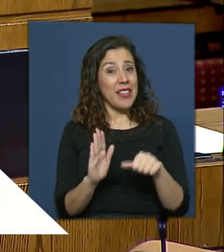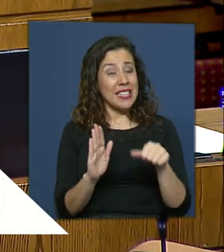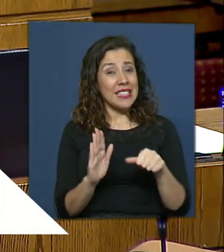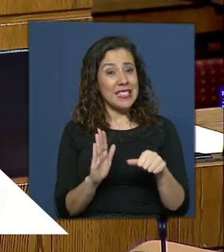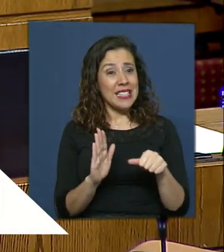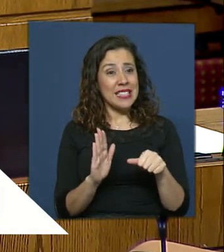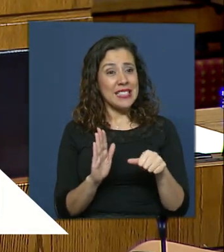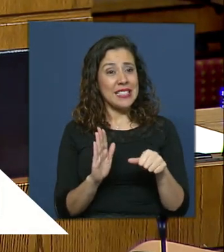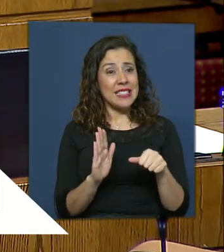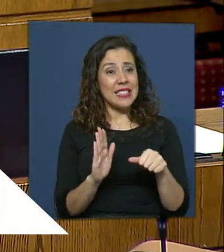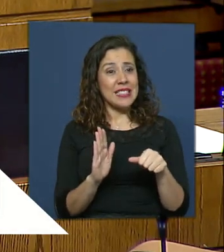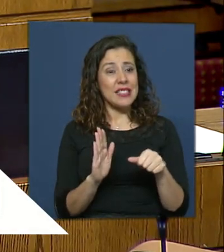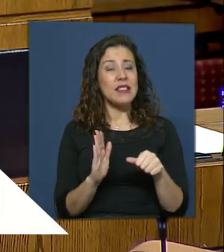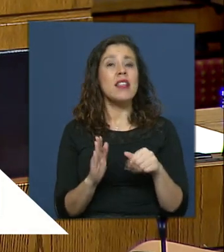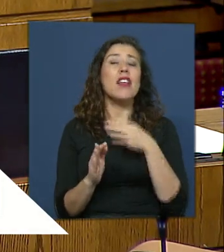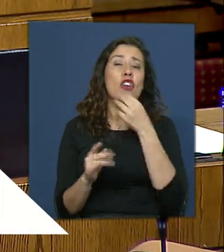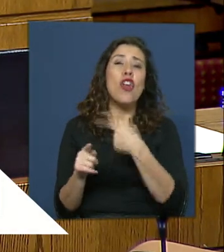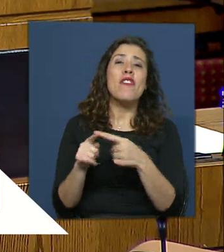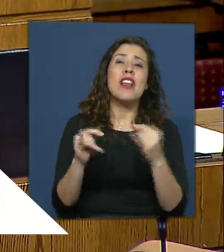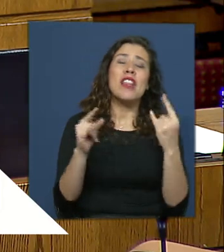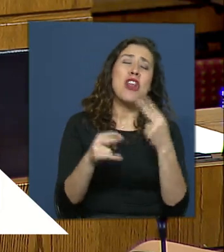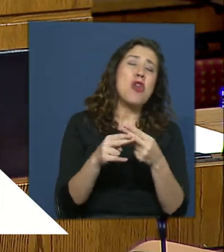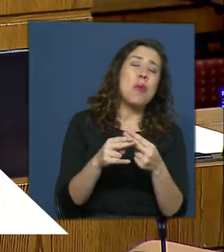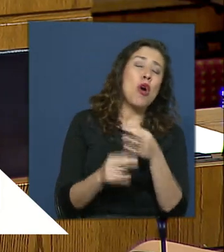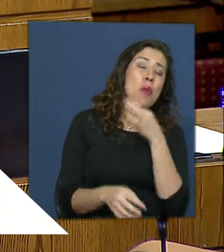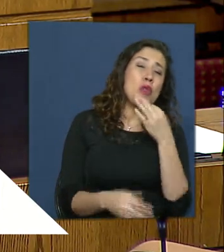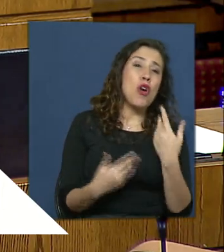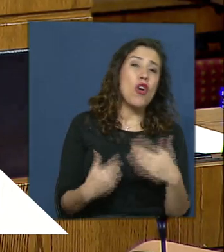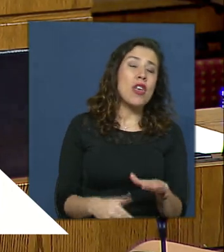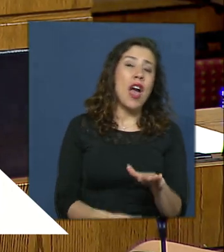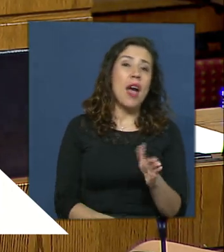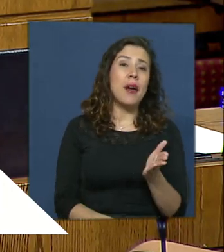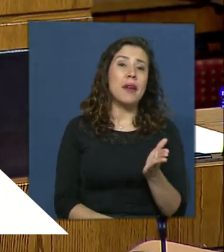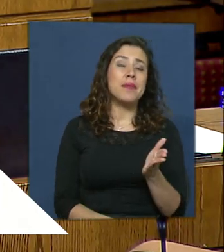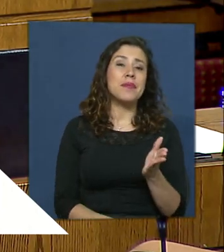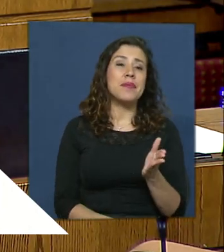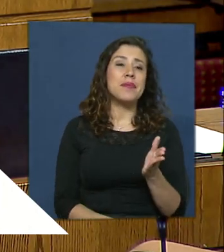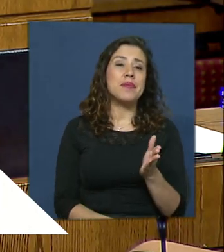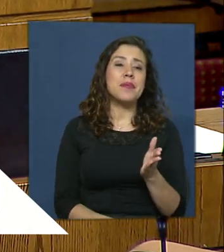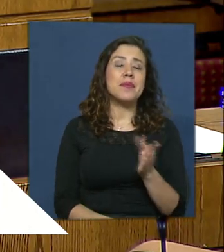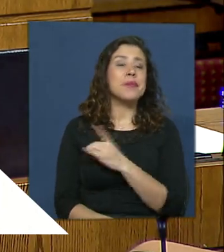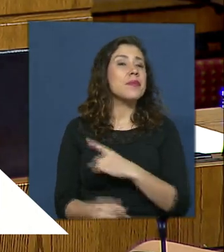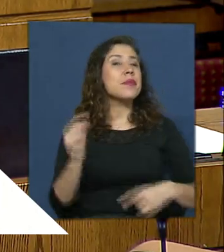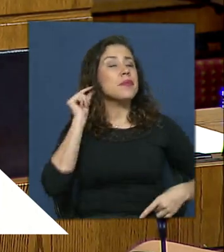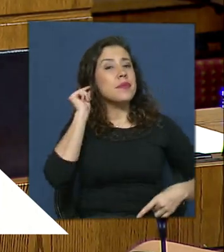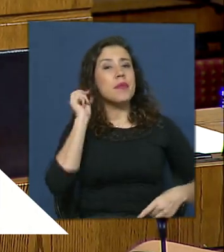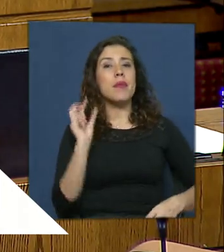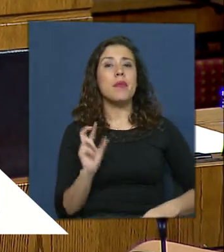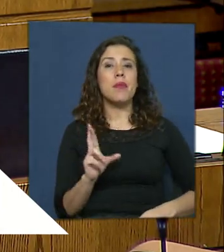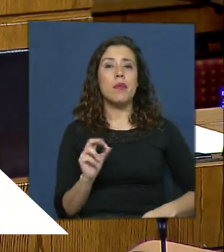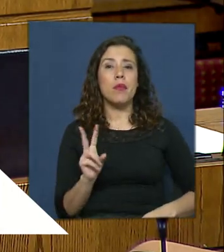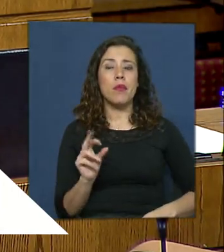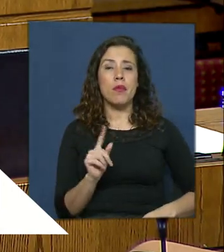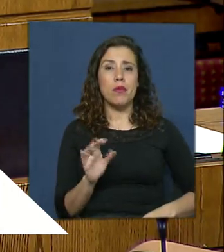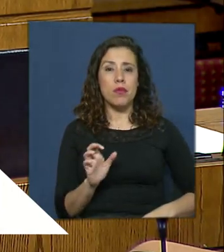les conoció por diversos nombres, tal como lo mencionaba recién mi colega, la diputada Yasna